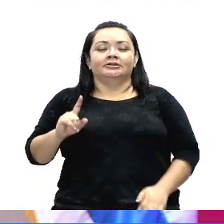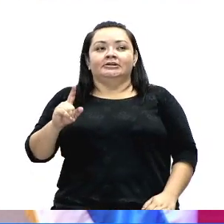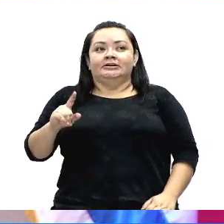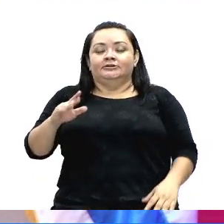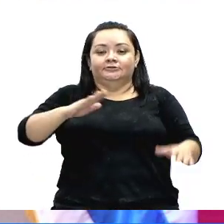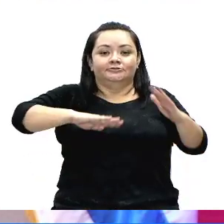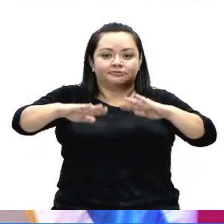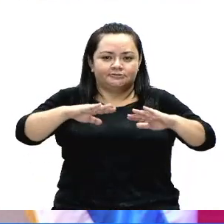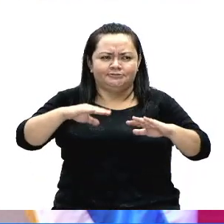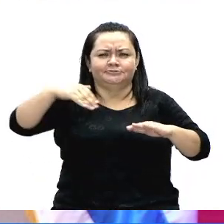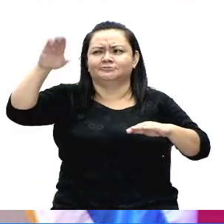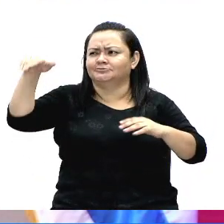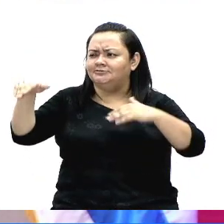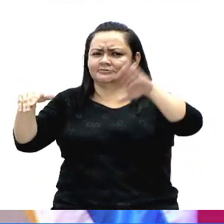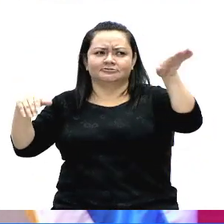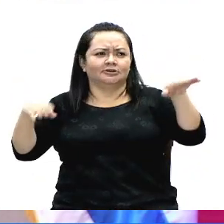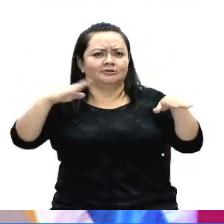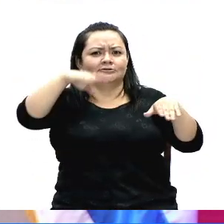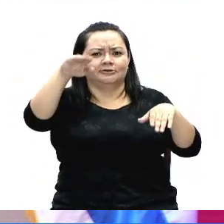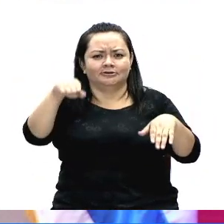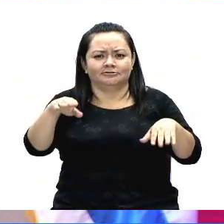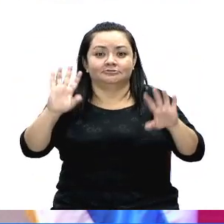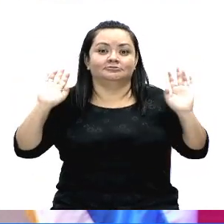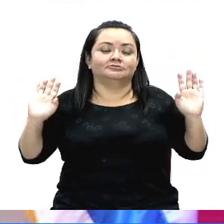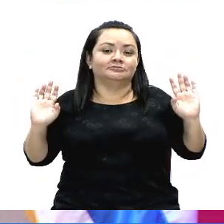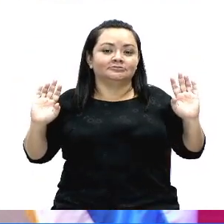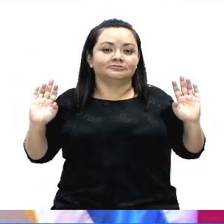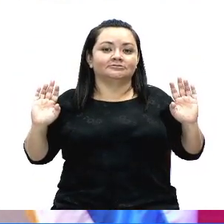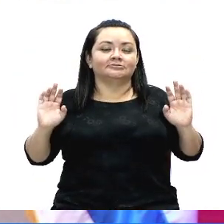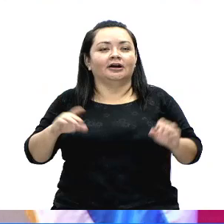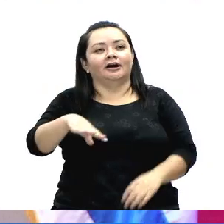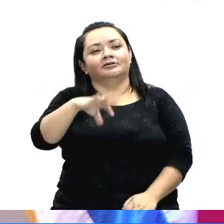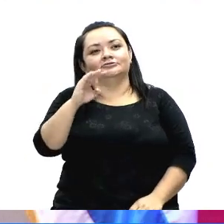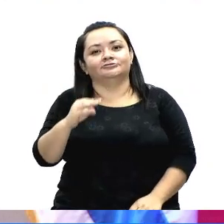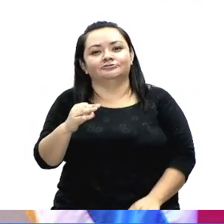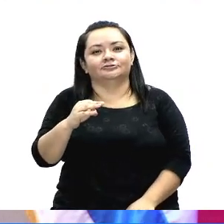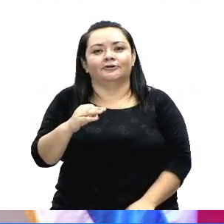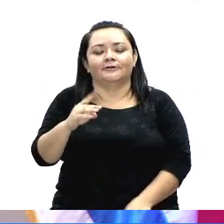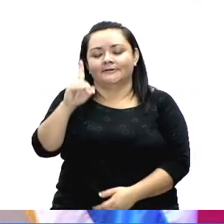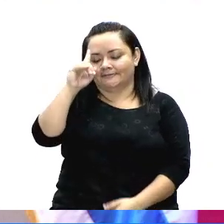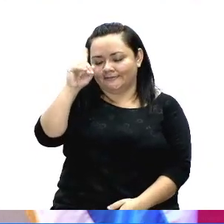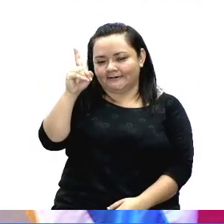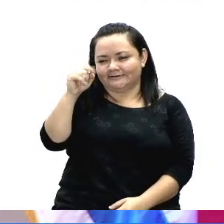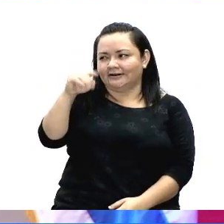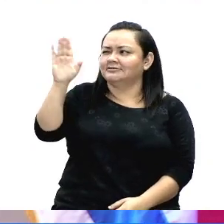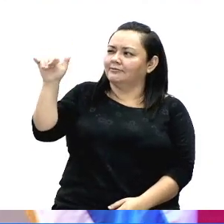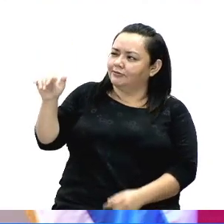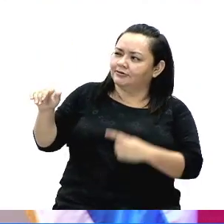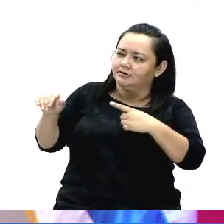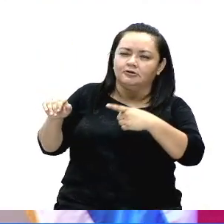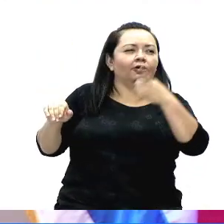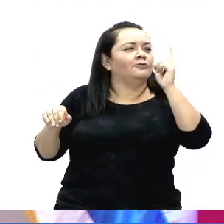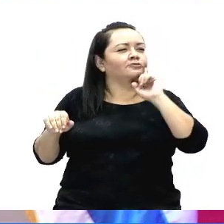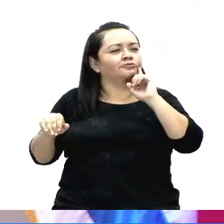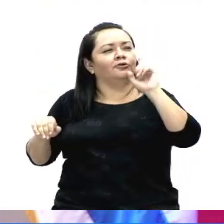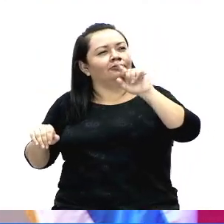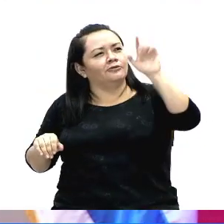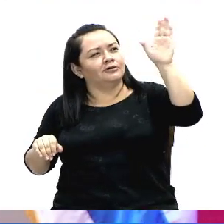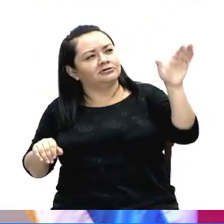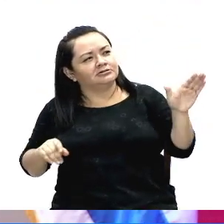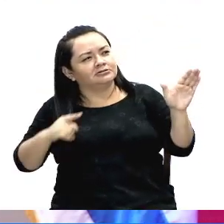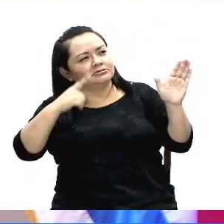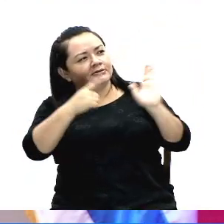pudo haber llegado donde pudo haber estado hay algunos eruditos que dice en este monte no es de otro aquí éste tiene de